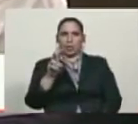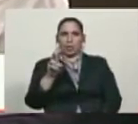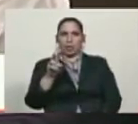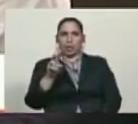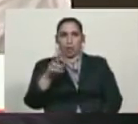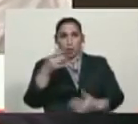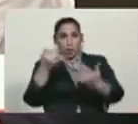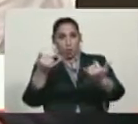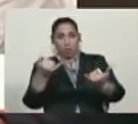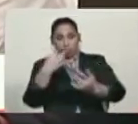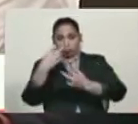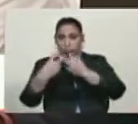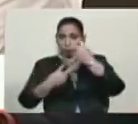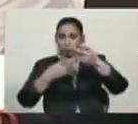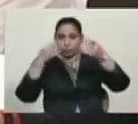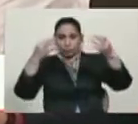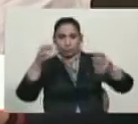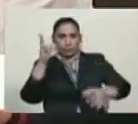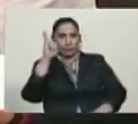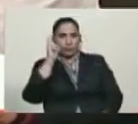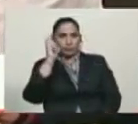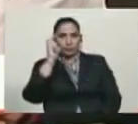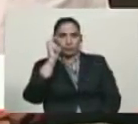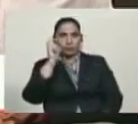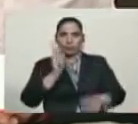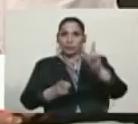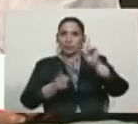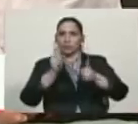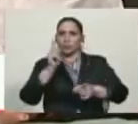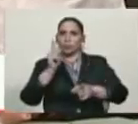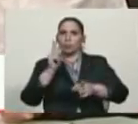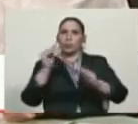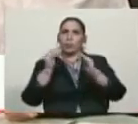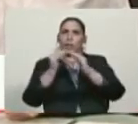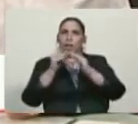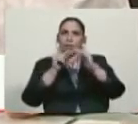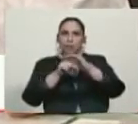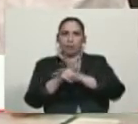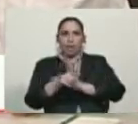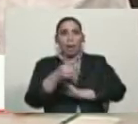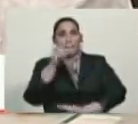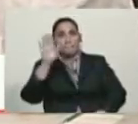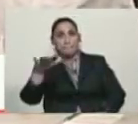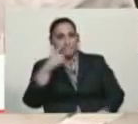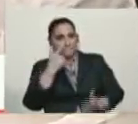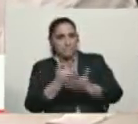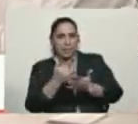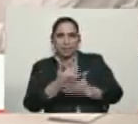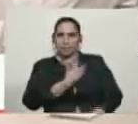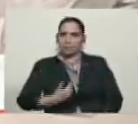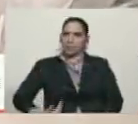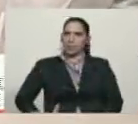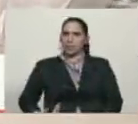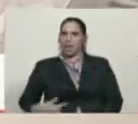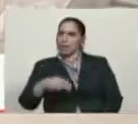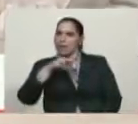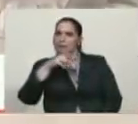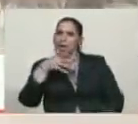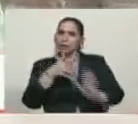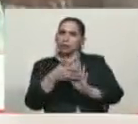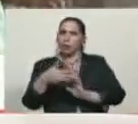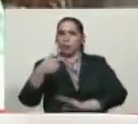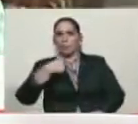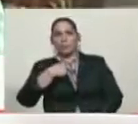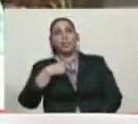hasta ahora seguro mucho me está escuchando algunos están en una casa y me está escuchando mire presidente está hablando de mí si es contigo